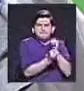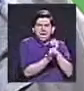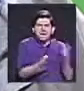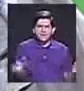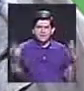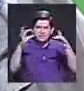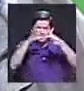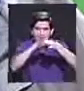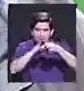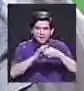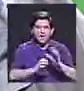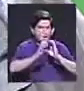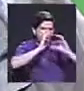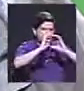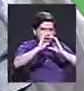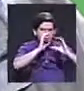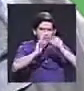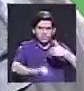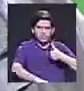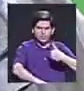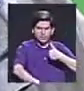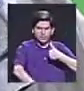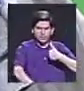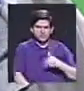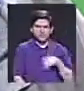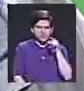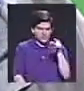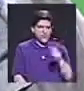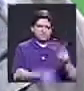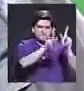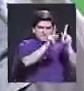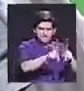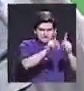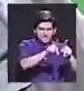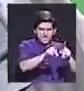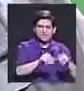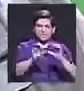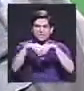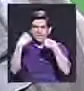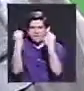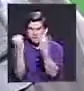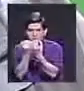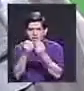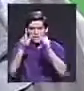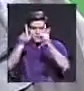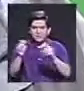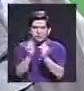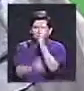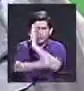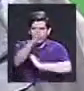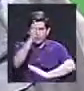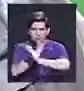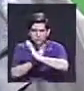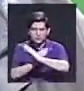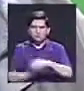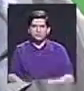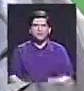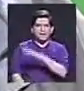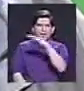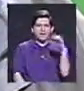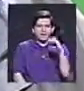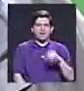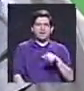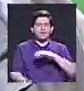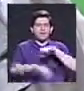que ver con la comunicación que se establece entre las personas, las organizaciones de personas con discapacidad y